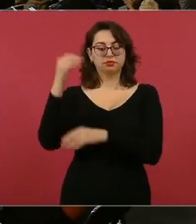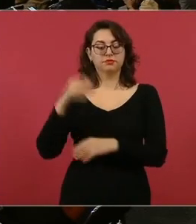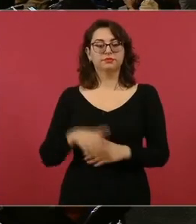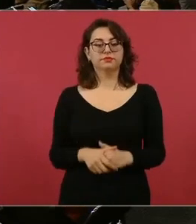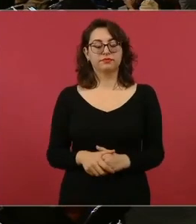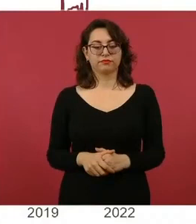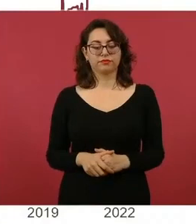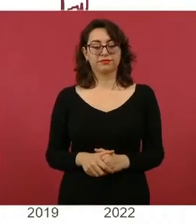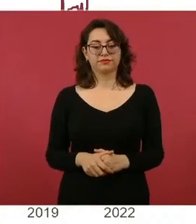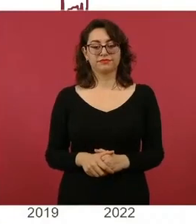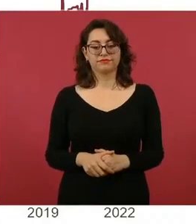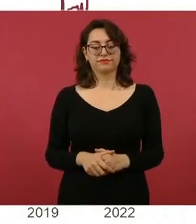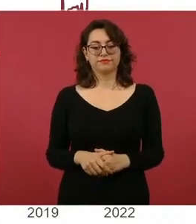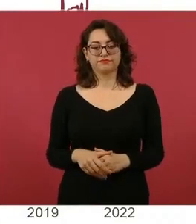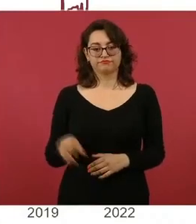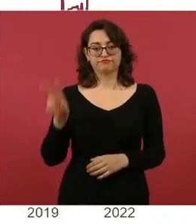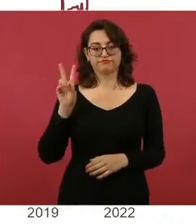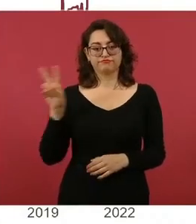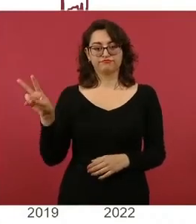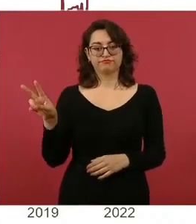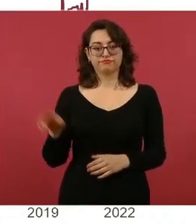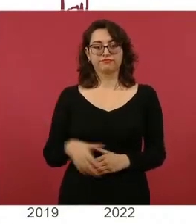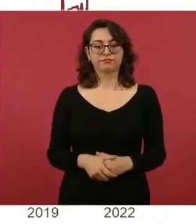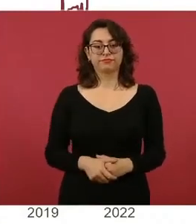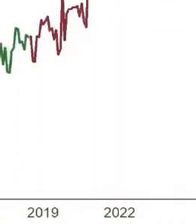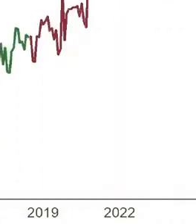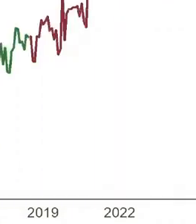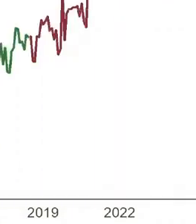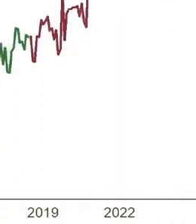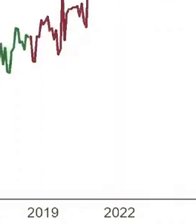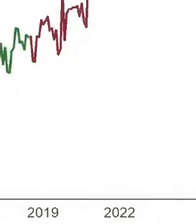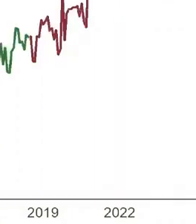Esta es una fuente fundamental